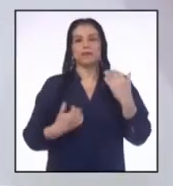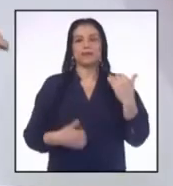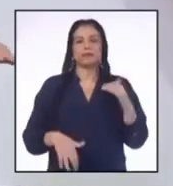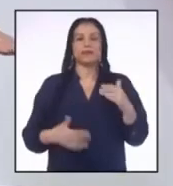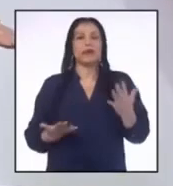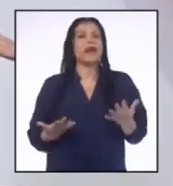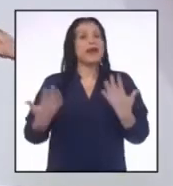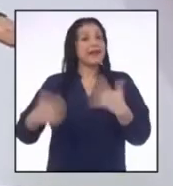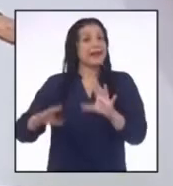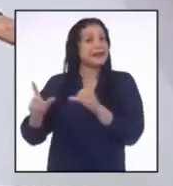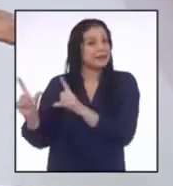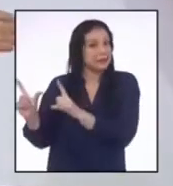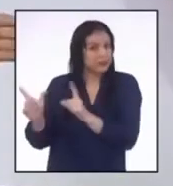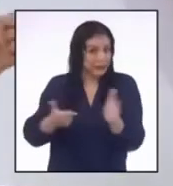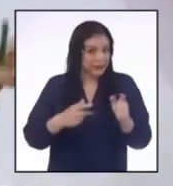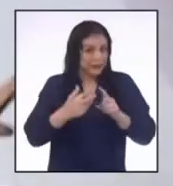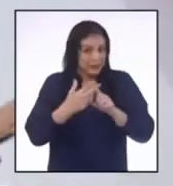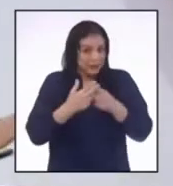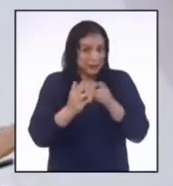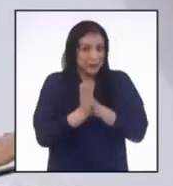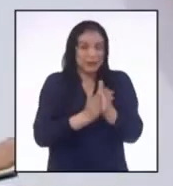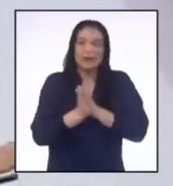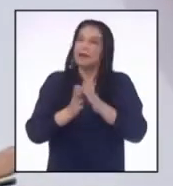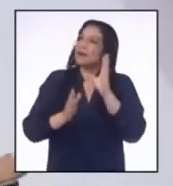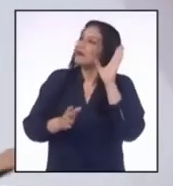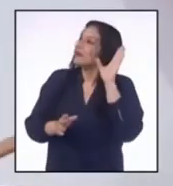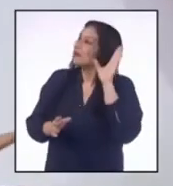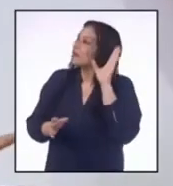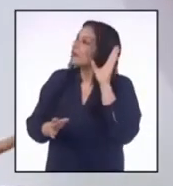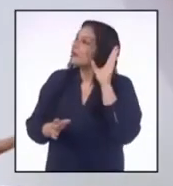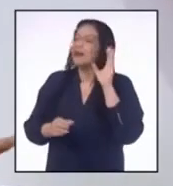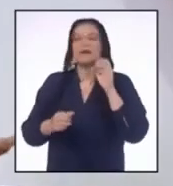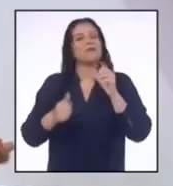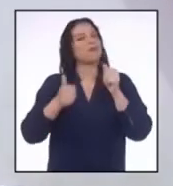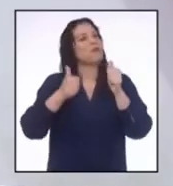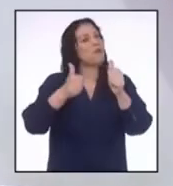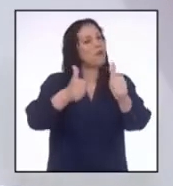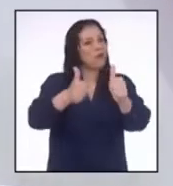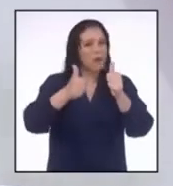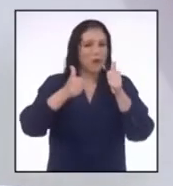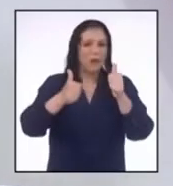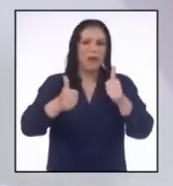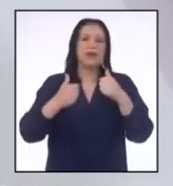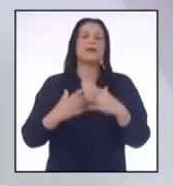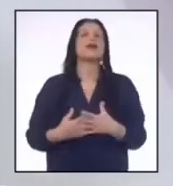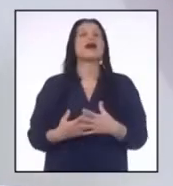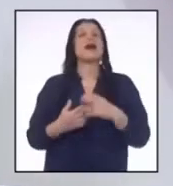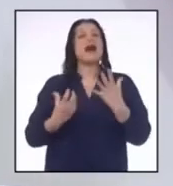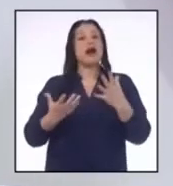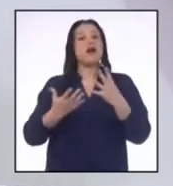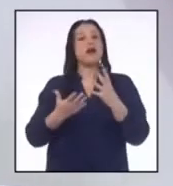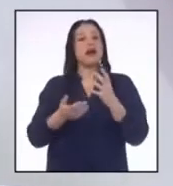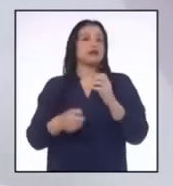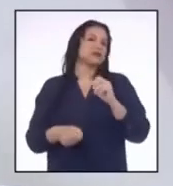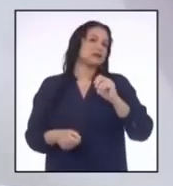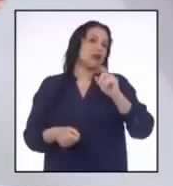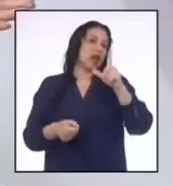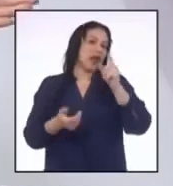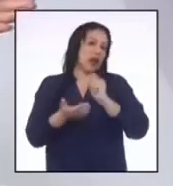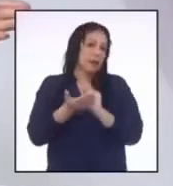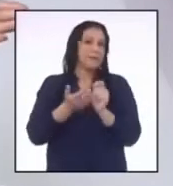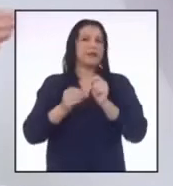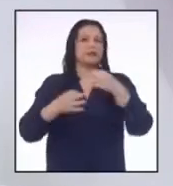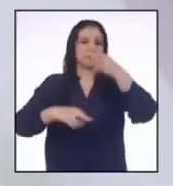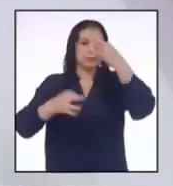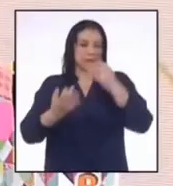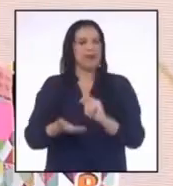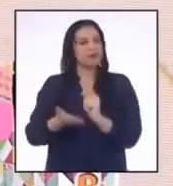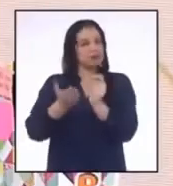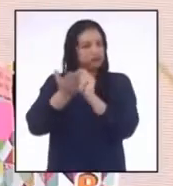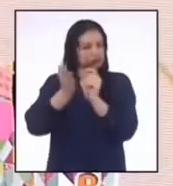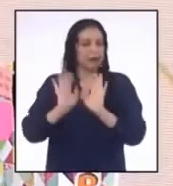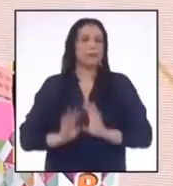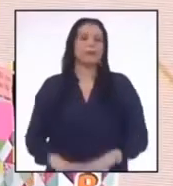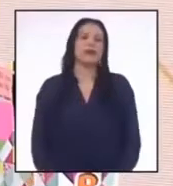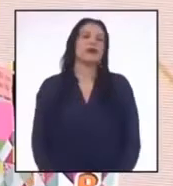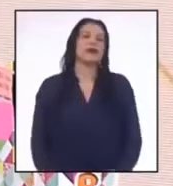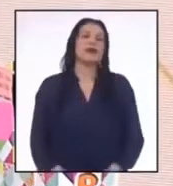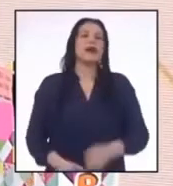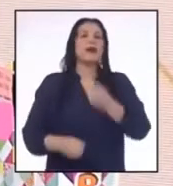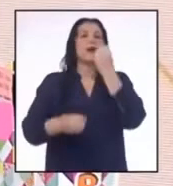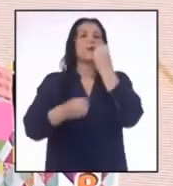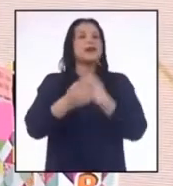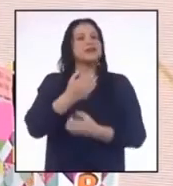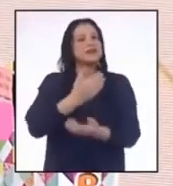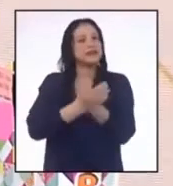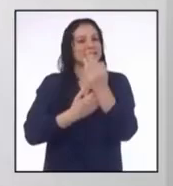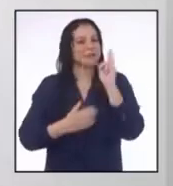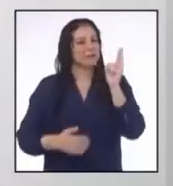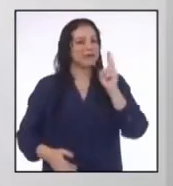Bueno, ¿estamos listas y listos para empezar? No los escucho. Estupendo. Entonces, cojan un lápiz, papel y ahí vamos. Buenos días,